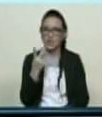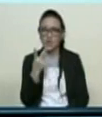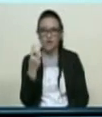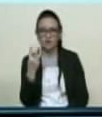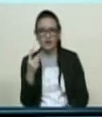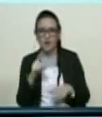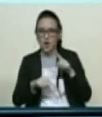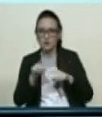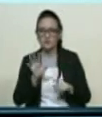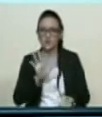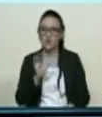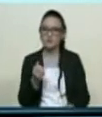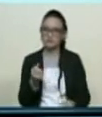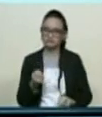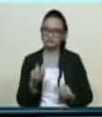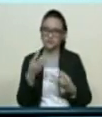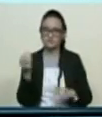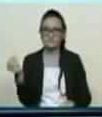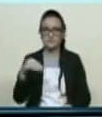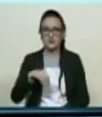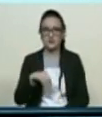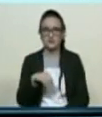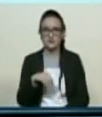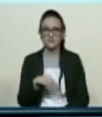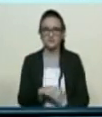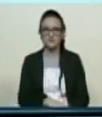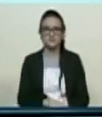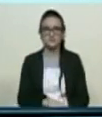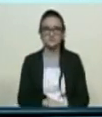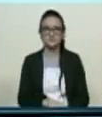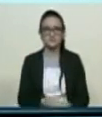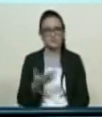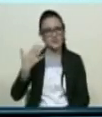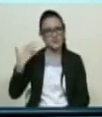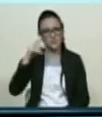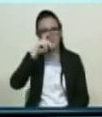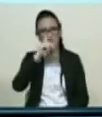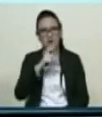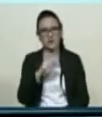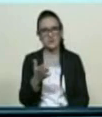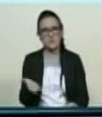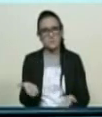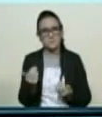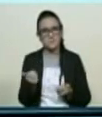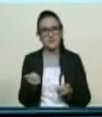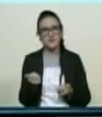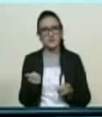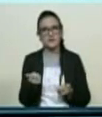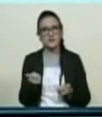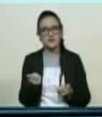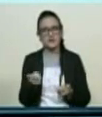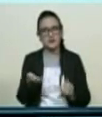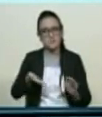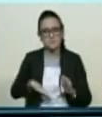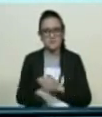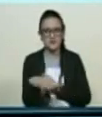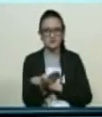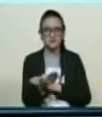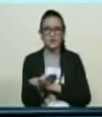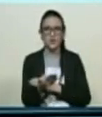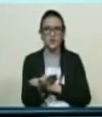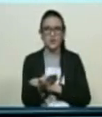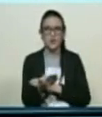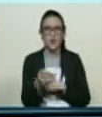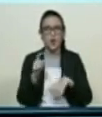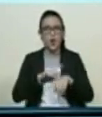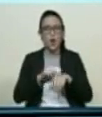son muchísimas cosas. Entre esos, hace mucho tiempo, hace muchos años, nos pidieron que pusiéramos la impresión de la hora de cierre